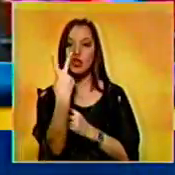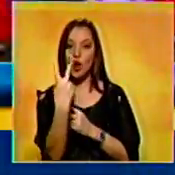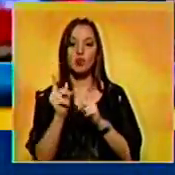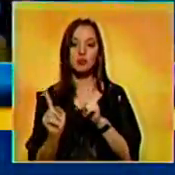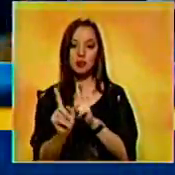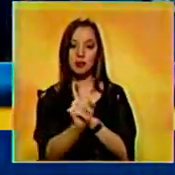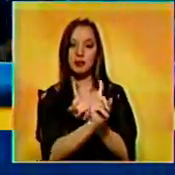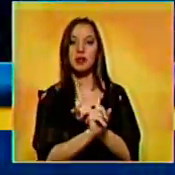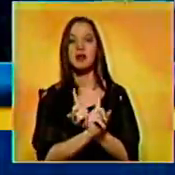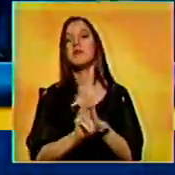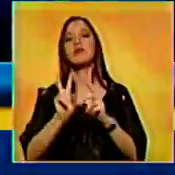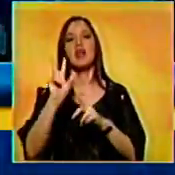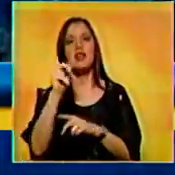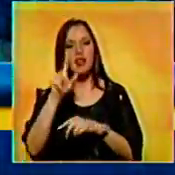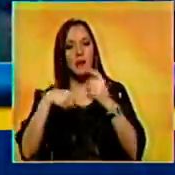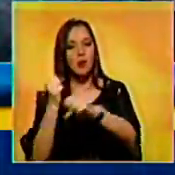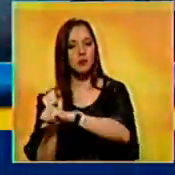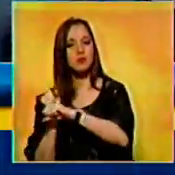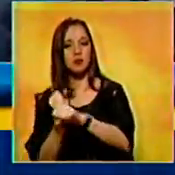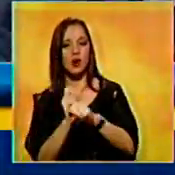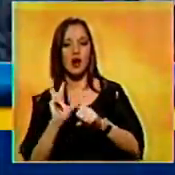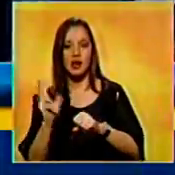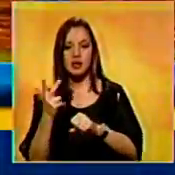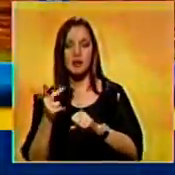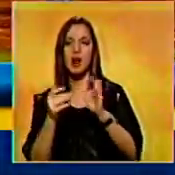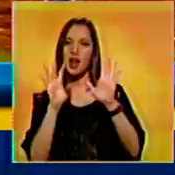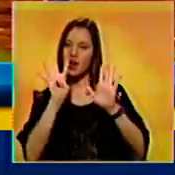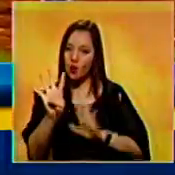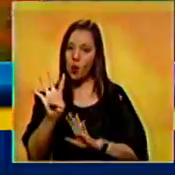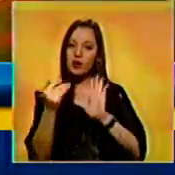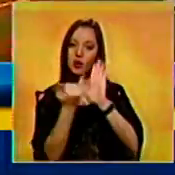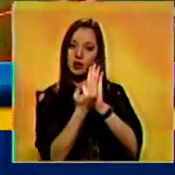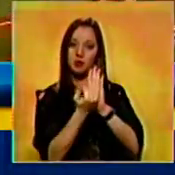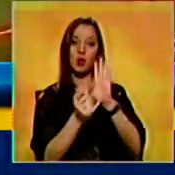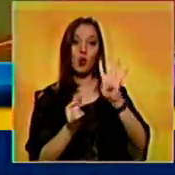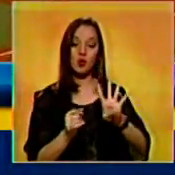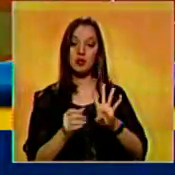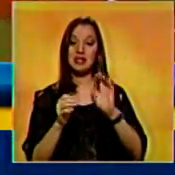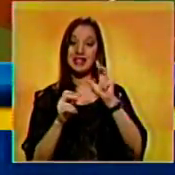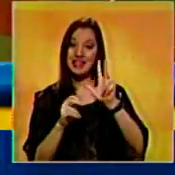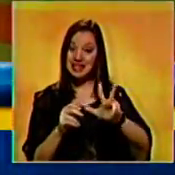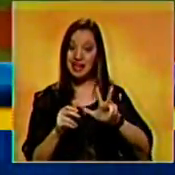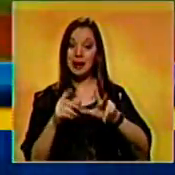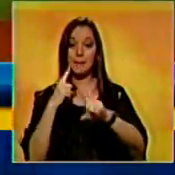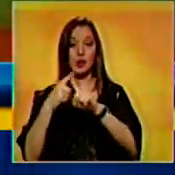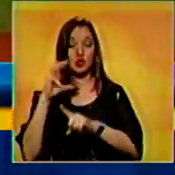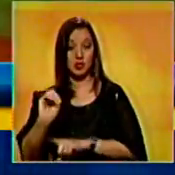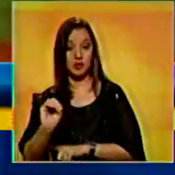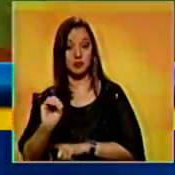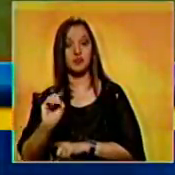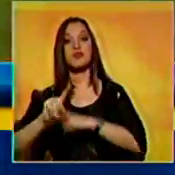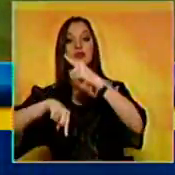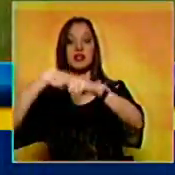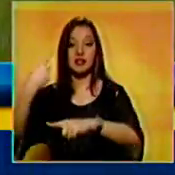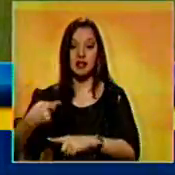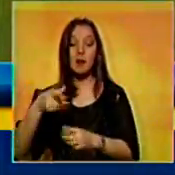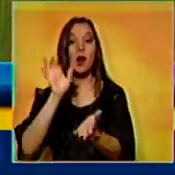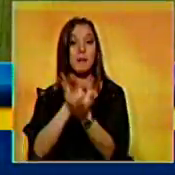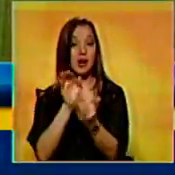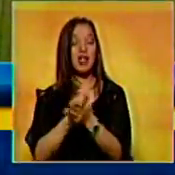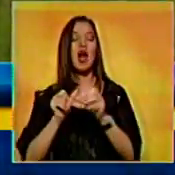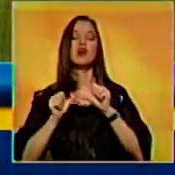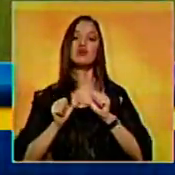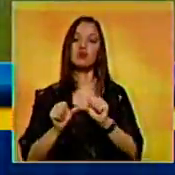goma, mientras que un triple de Taylor Motter en el cuarto capítulo ya ponía el juego 3-0. Bravos siguió atacando y sentenció el